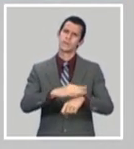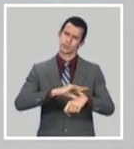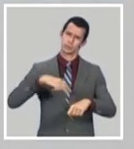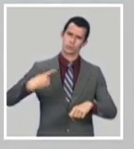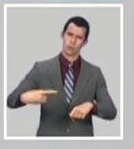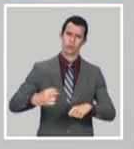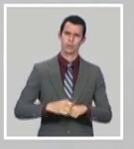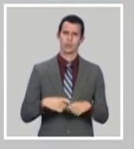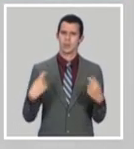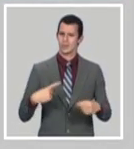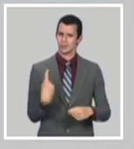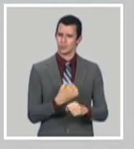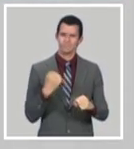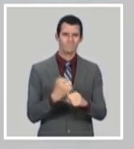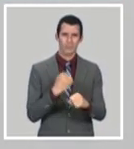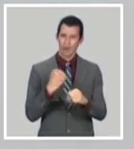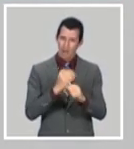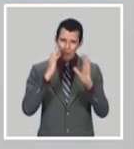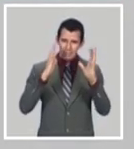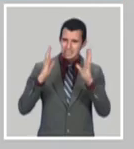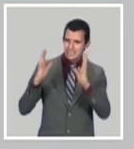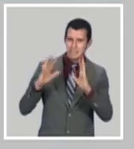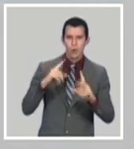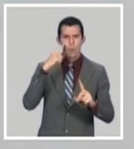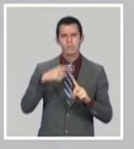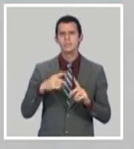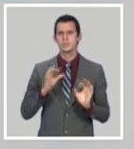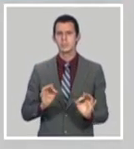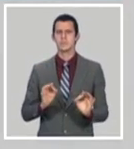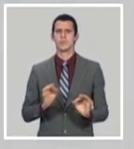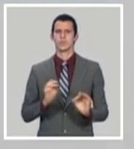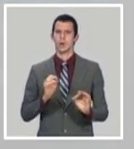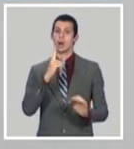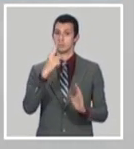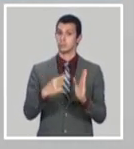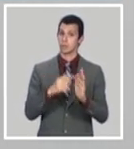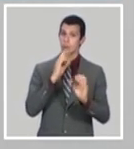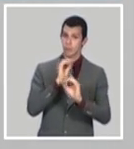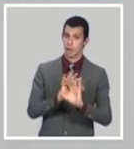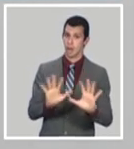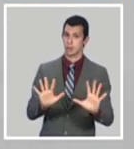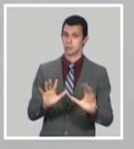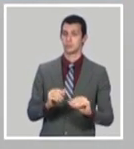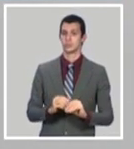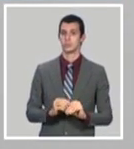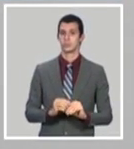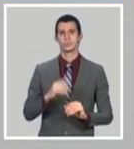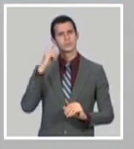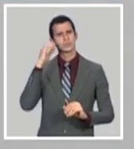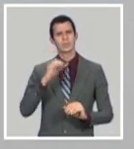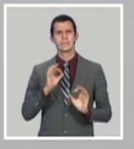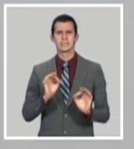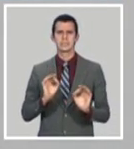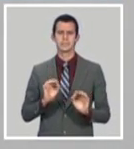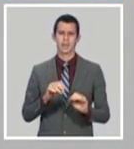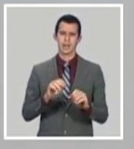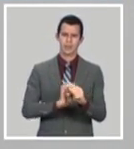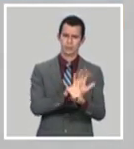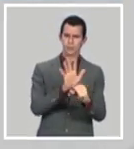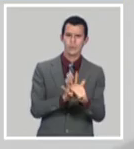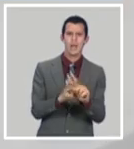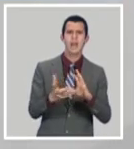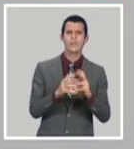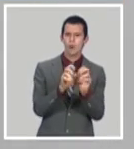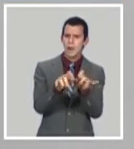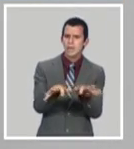seguir trabajando. Aclaro, cuando hablaba de estos asuntos, que hoy lo que está circulando es el virus que genera